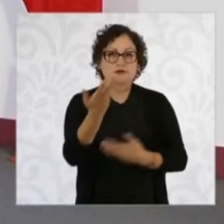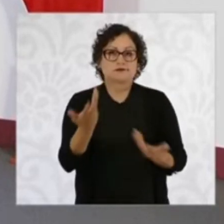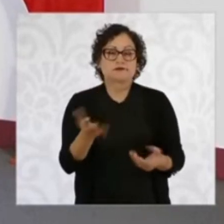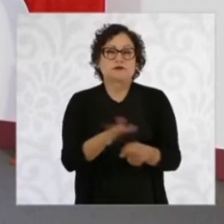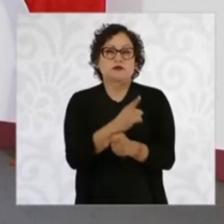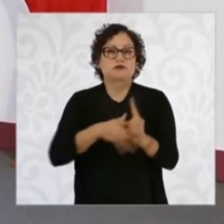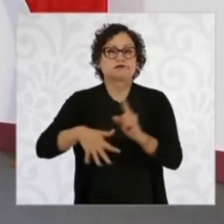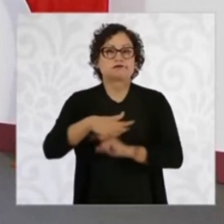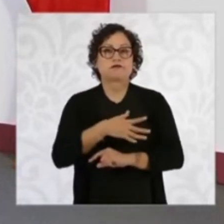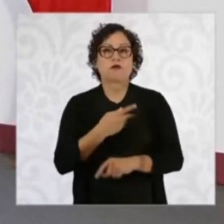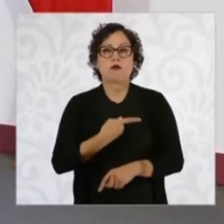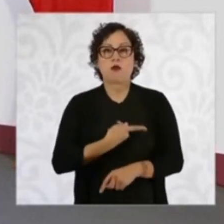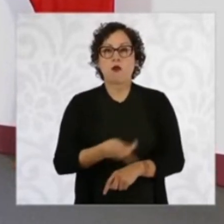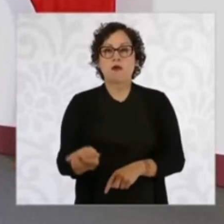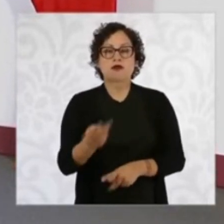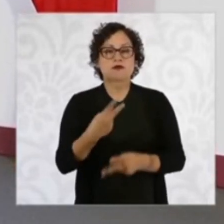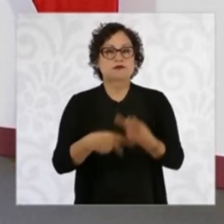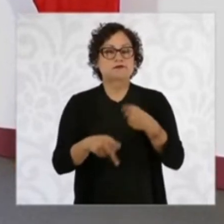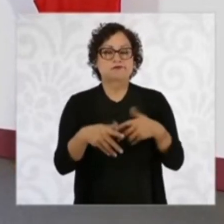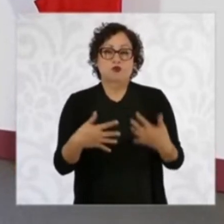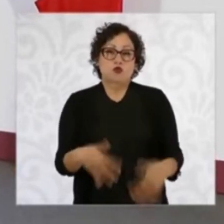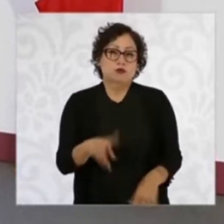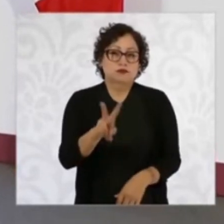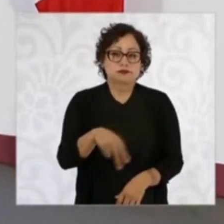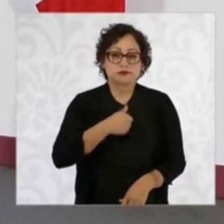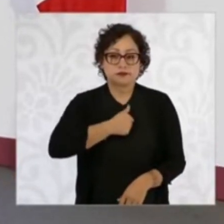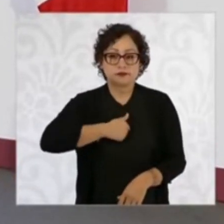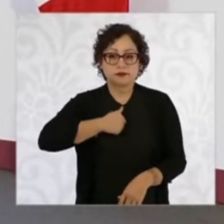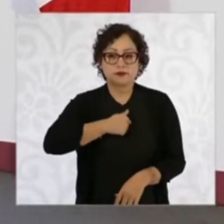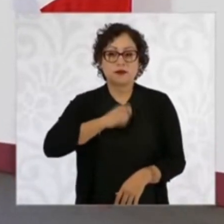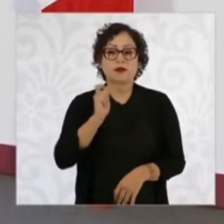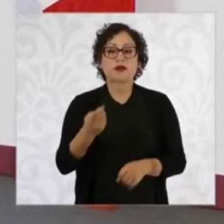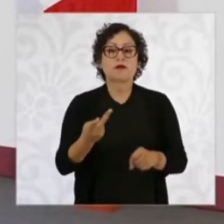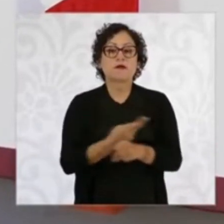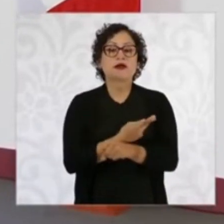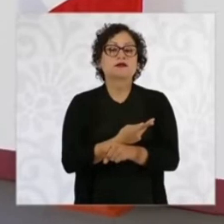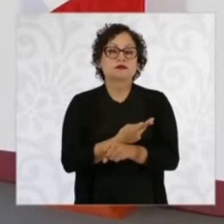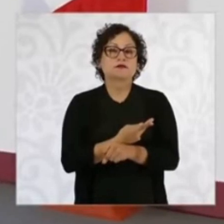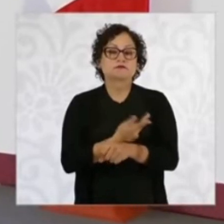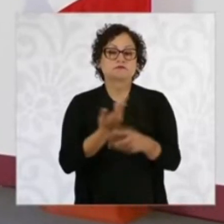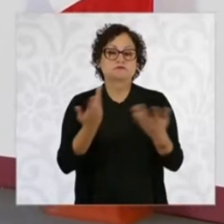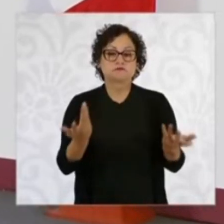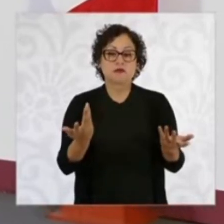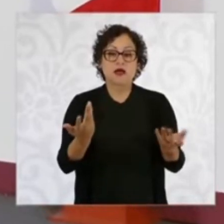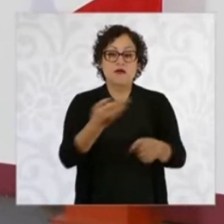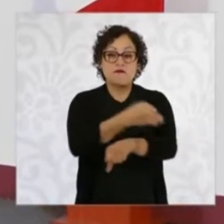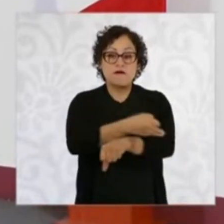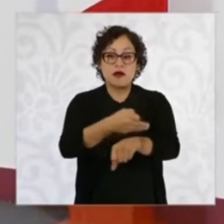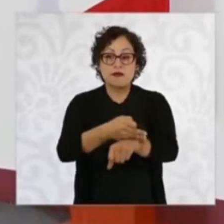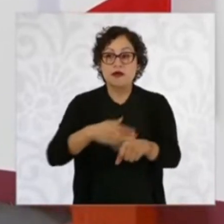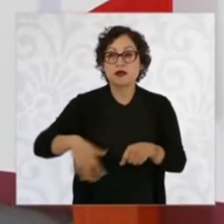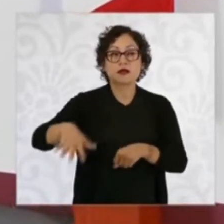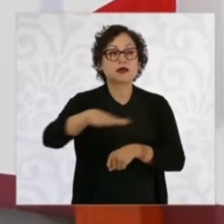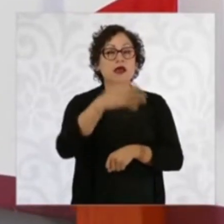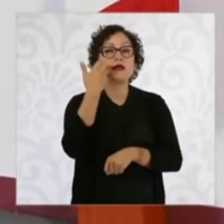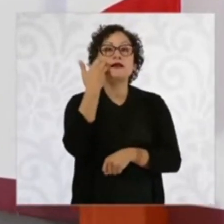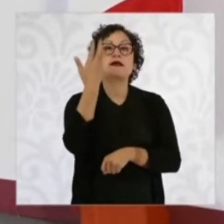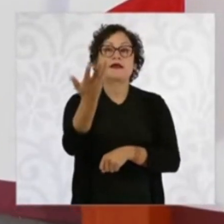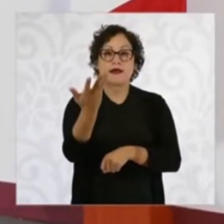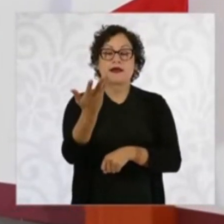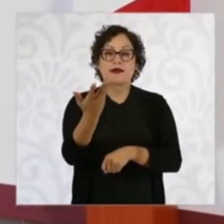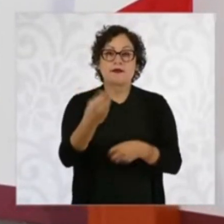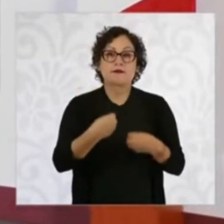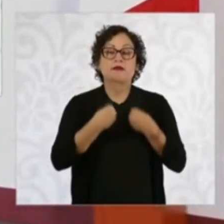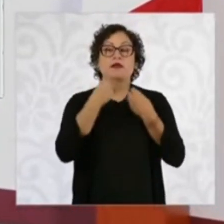lamentablemente. Las familias buscan una mejor condición de vida, por eso migran. Se migra